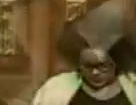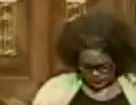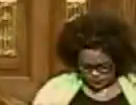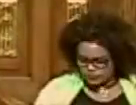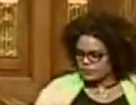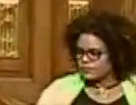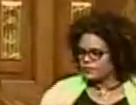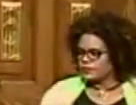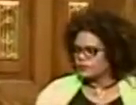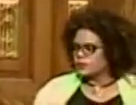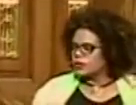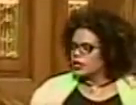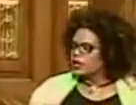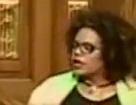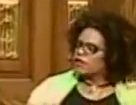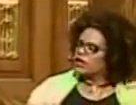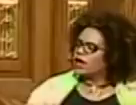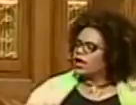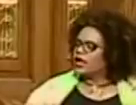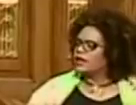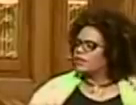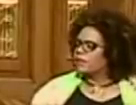¡Viva la revolución bolivariana!